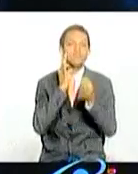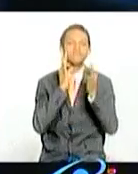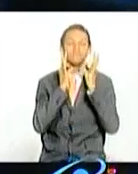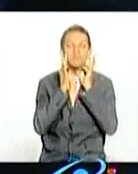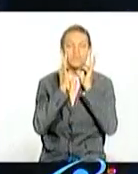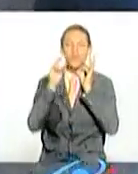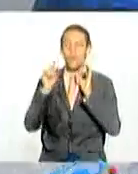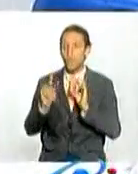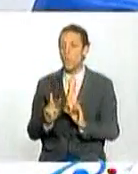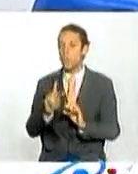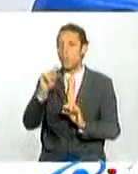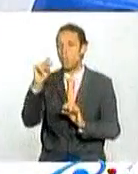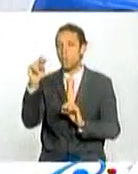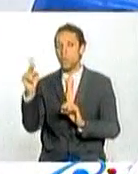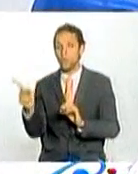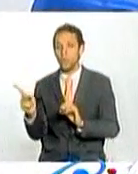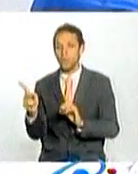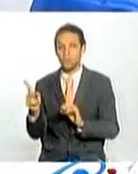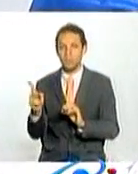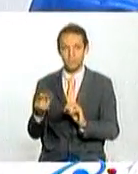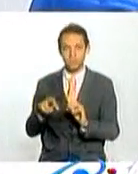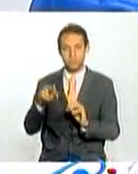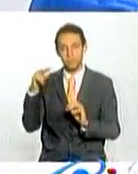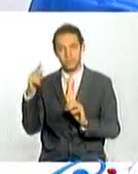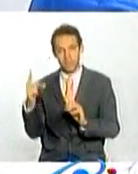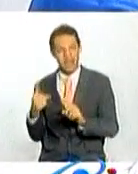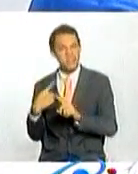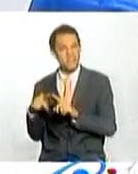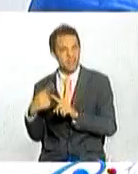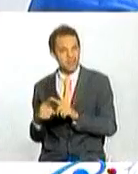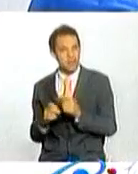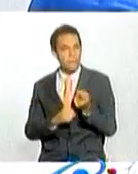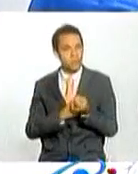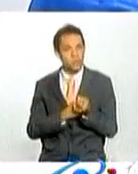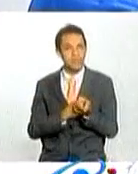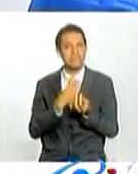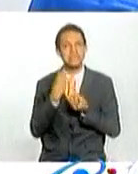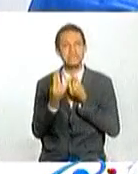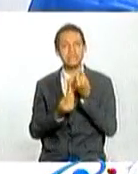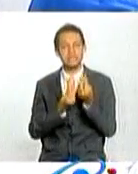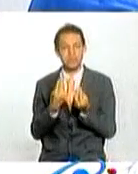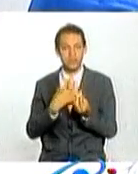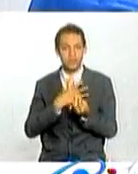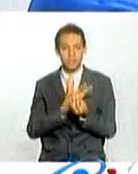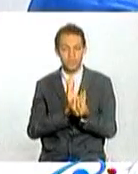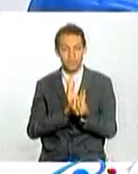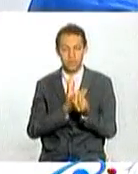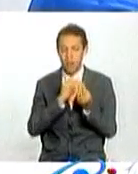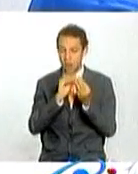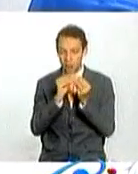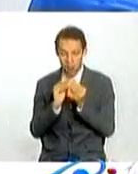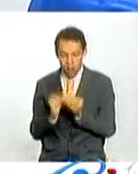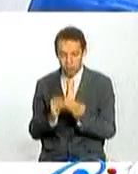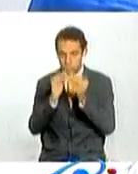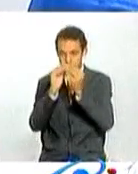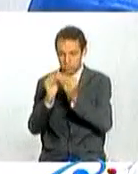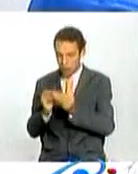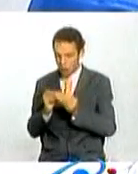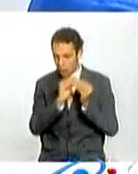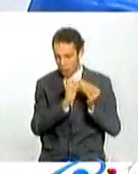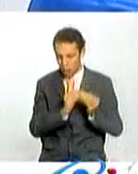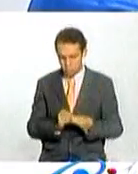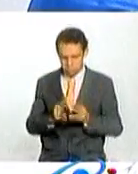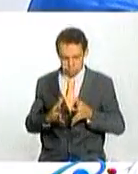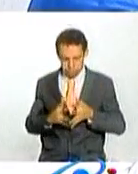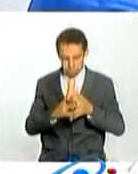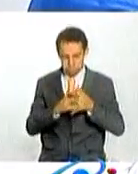lado, lóbulo izquierdo. En este caso vemos que es un tejido muy uniforme, tiene una